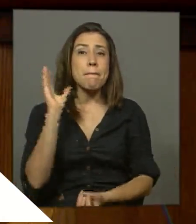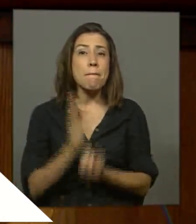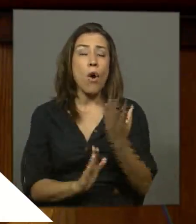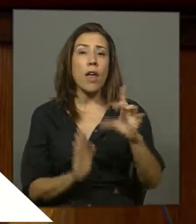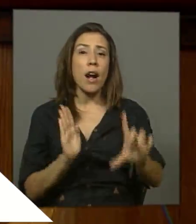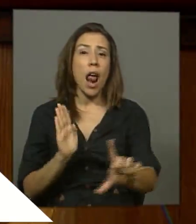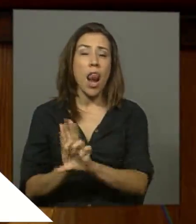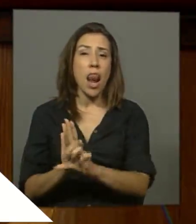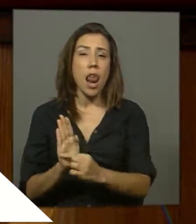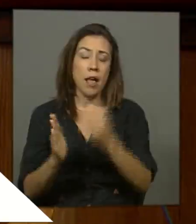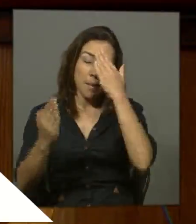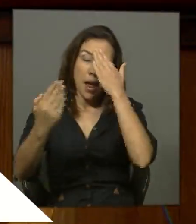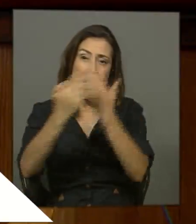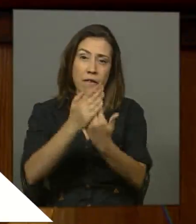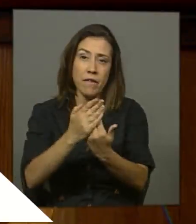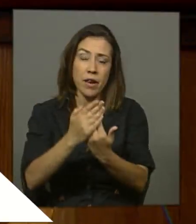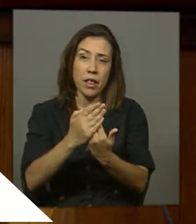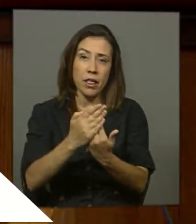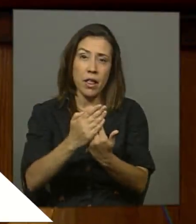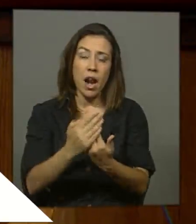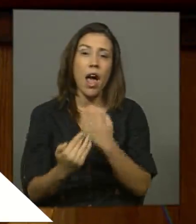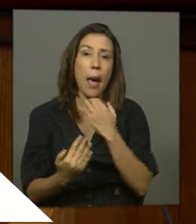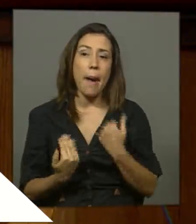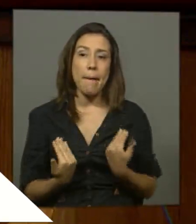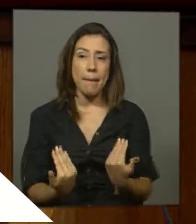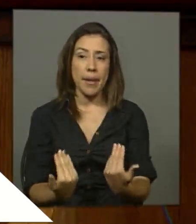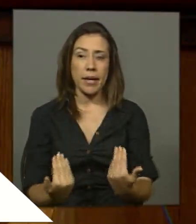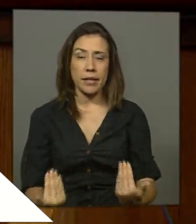legislación para enfrentar las